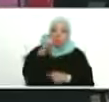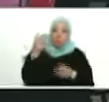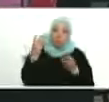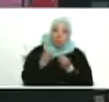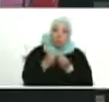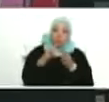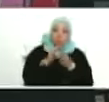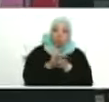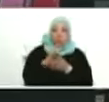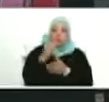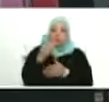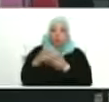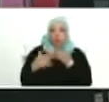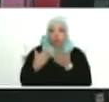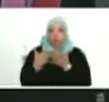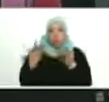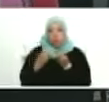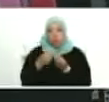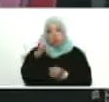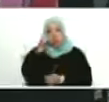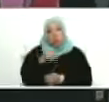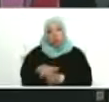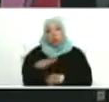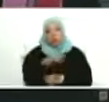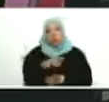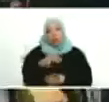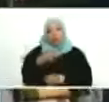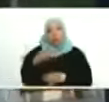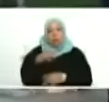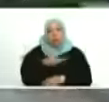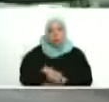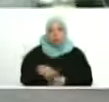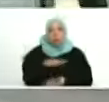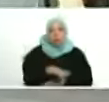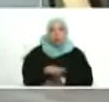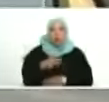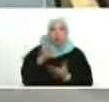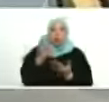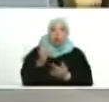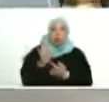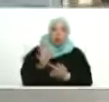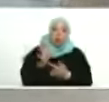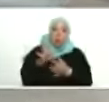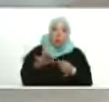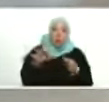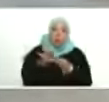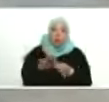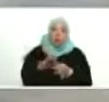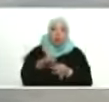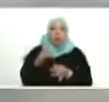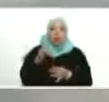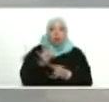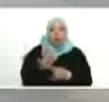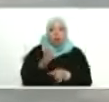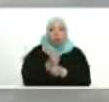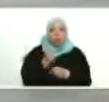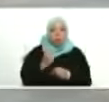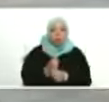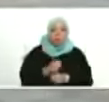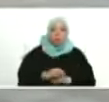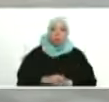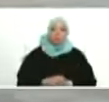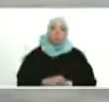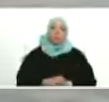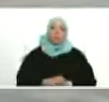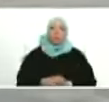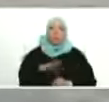el almirante Pestana y en conjunto con el Poder Popular, hemos hecho esta plaza modelo, que también cuenta con atracciones de para